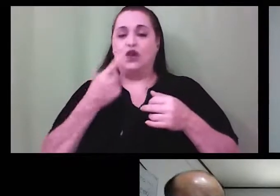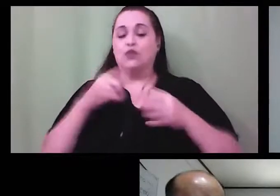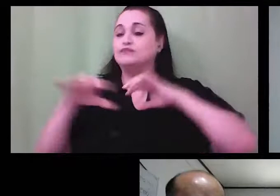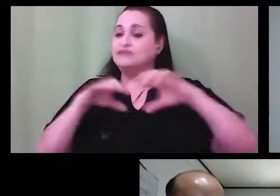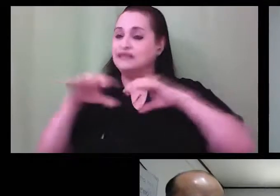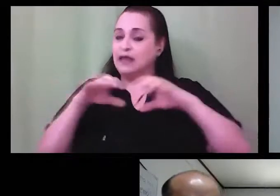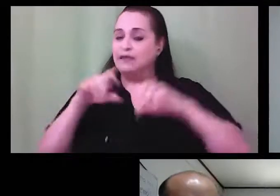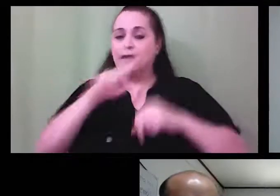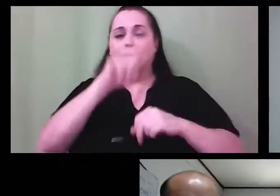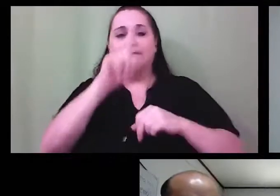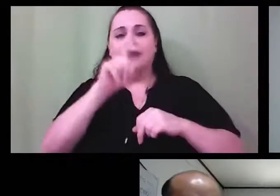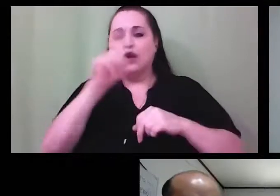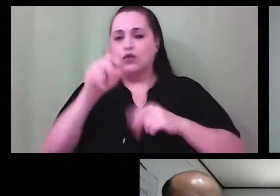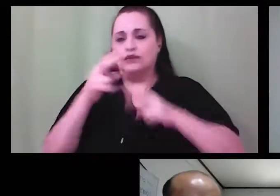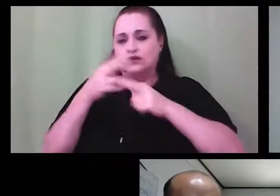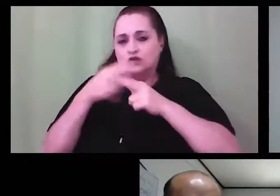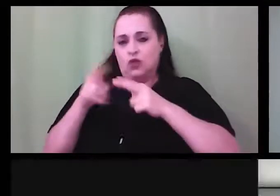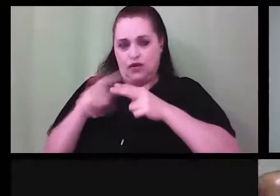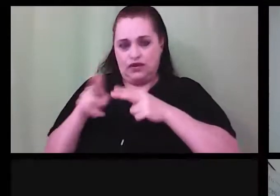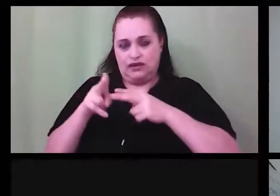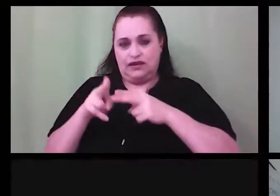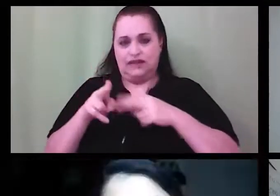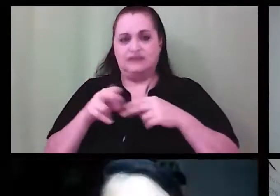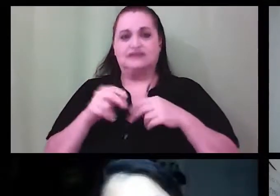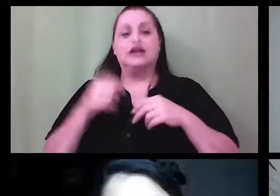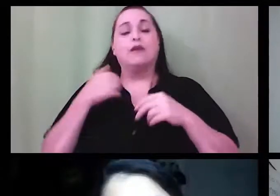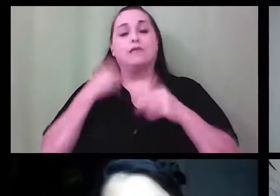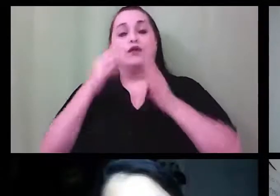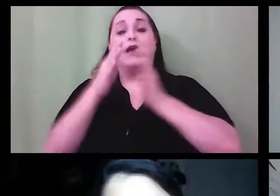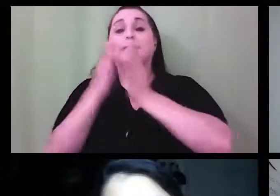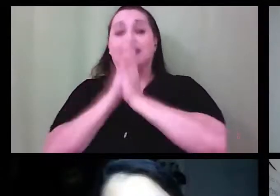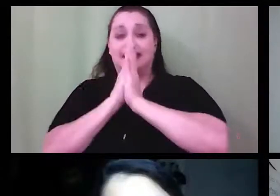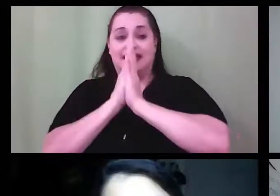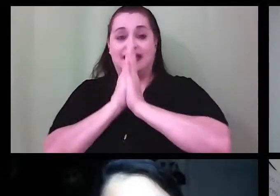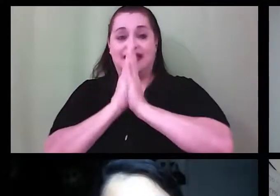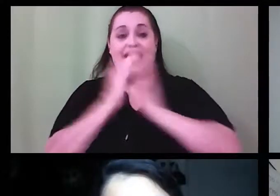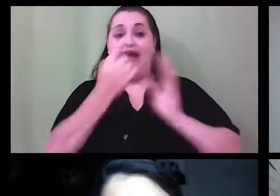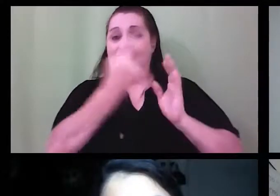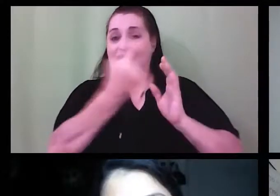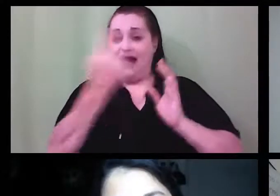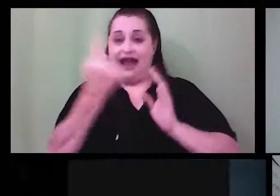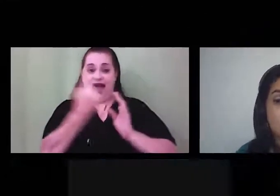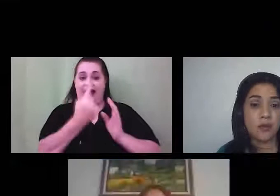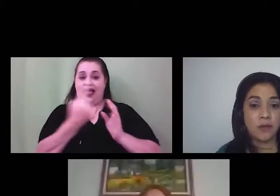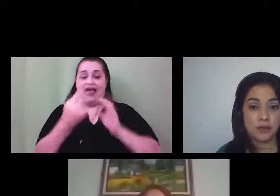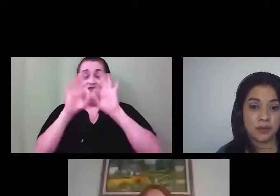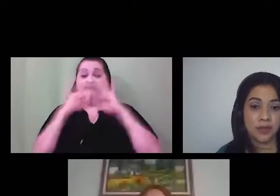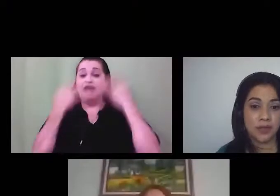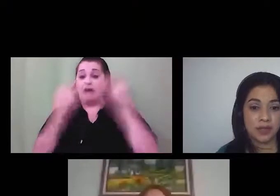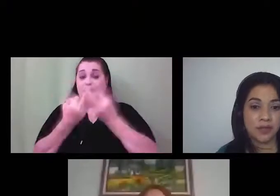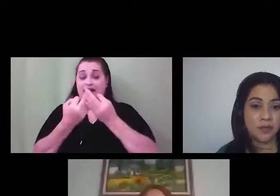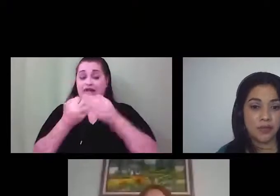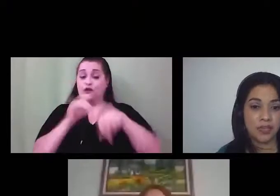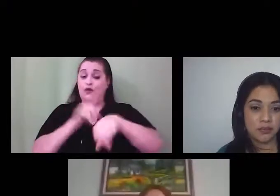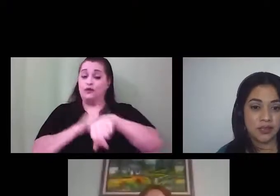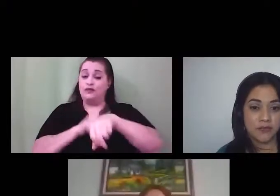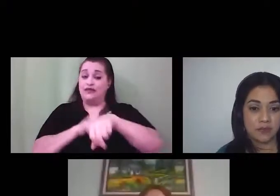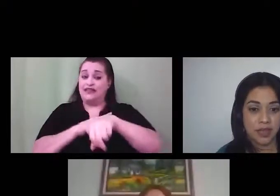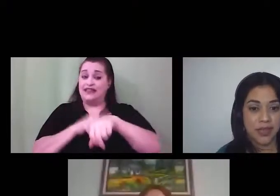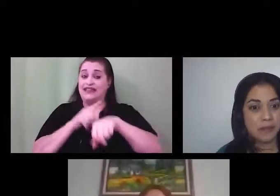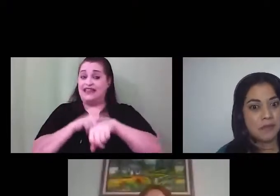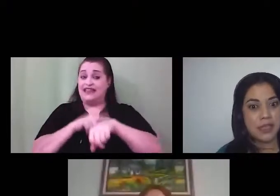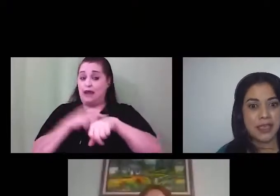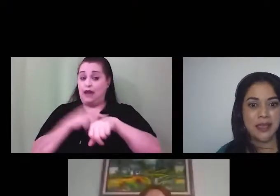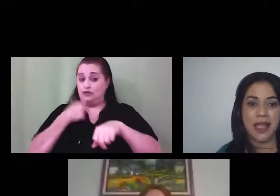algunas preguntitas cortas, entonces sí voy a solicitarle a cada familia que en el periodo aproximado de tiempo que yo